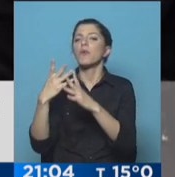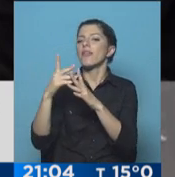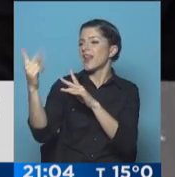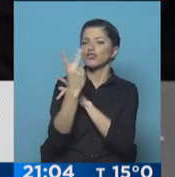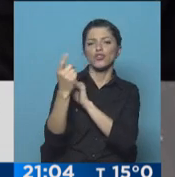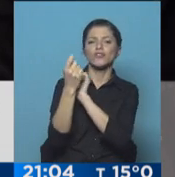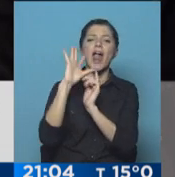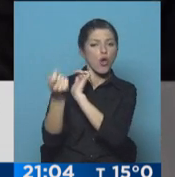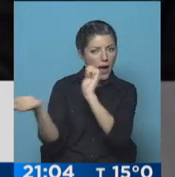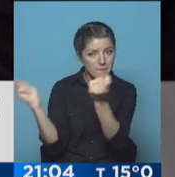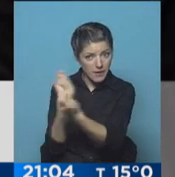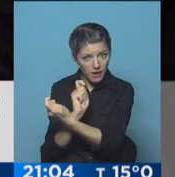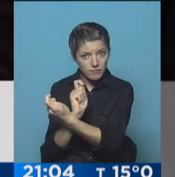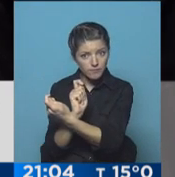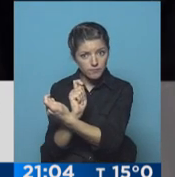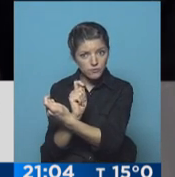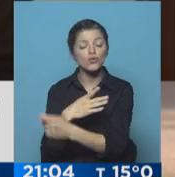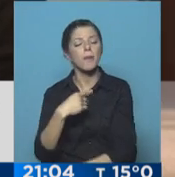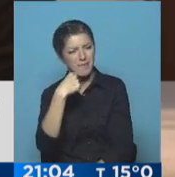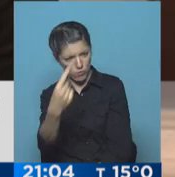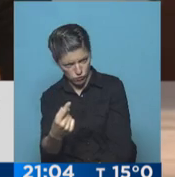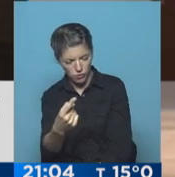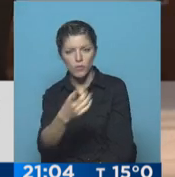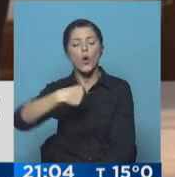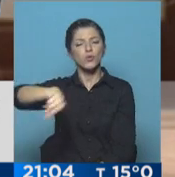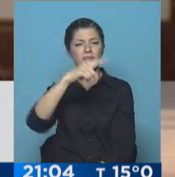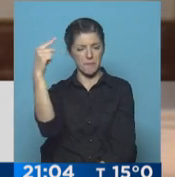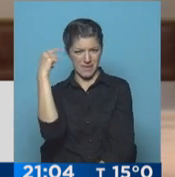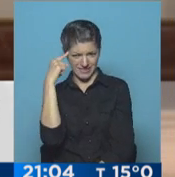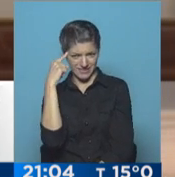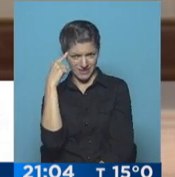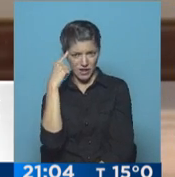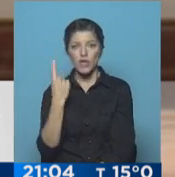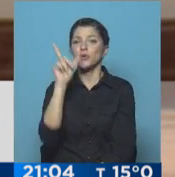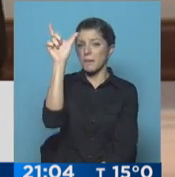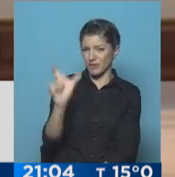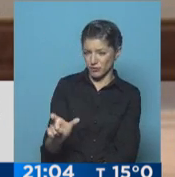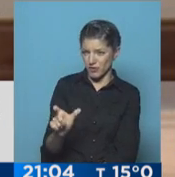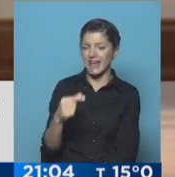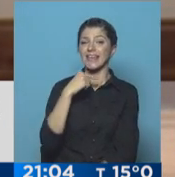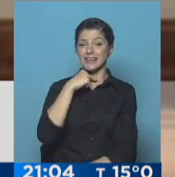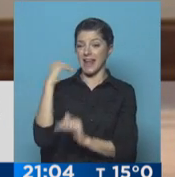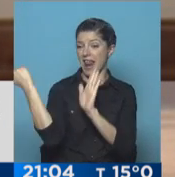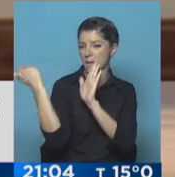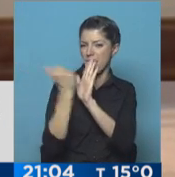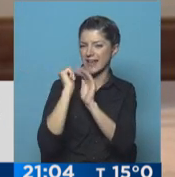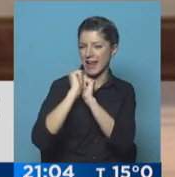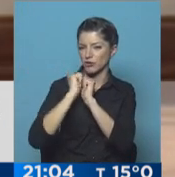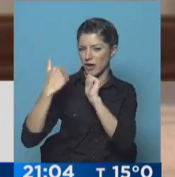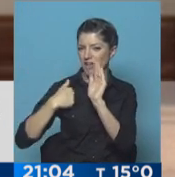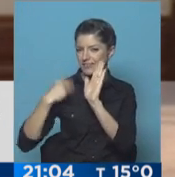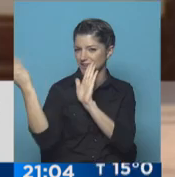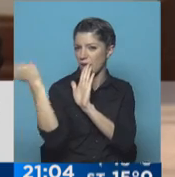manera, ¿ustedes creen que alguien quiere quedar en la historia como la